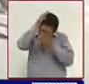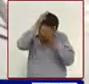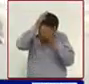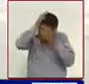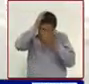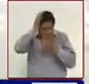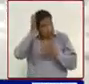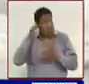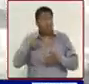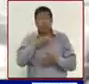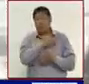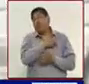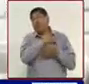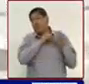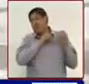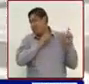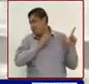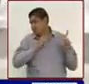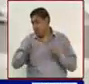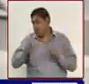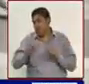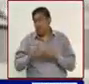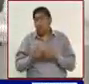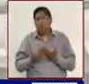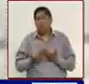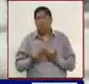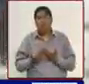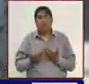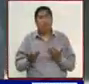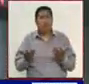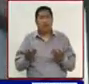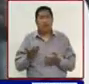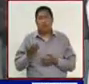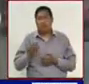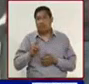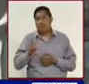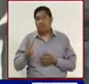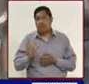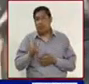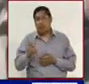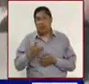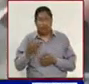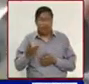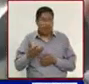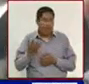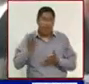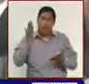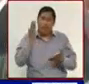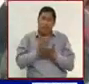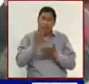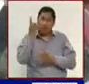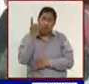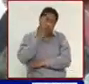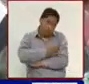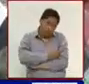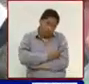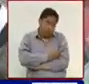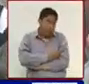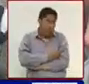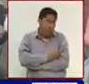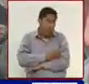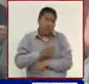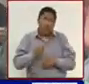bueno, se llega lamentablemente a algo que no queríamos, pero bueno, el viernes hay un paro de 24 horas